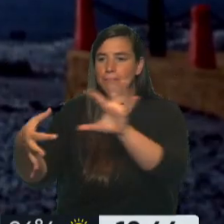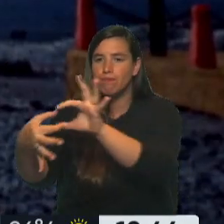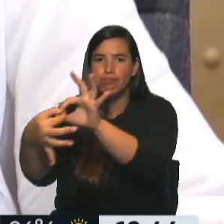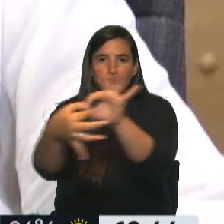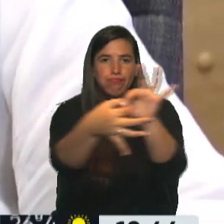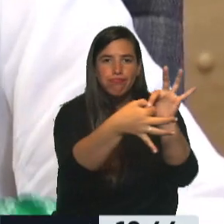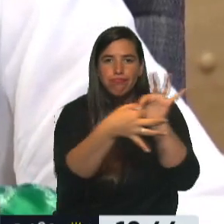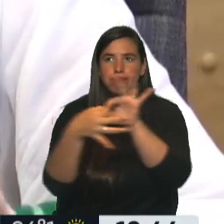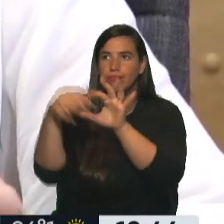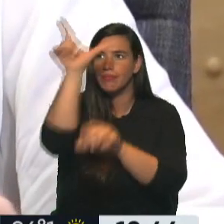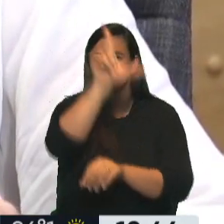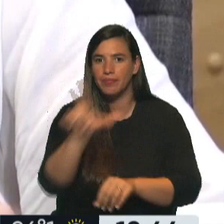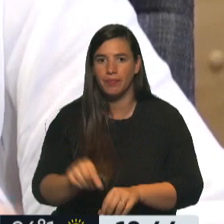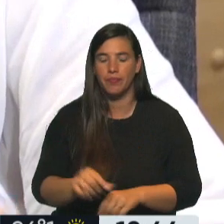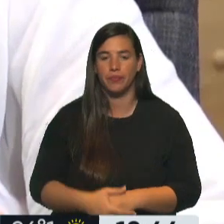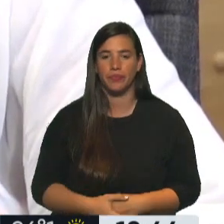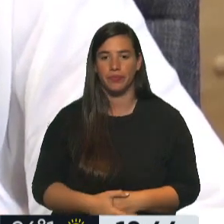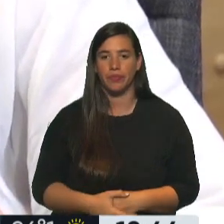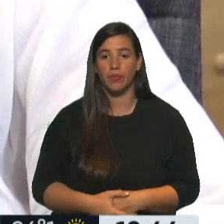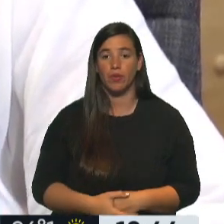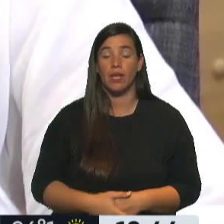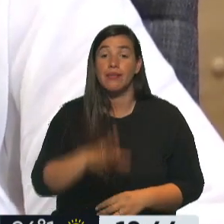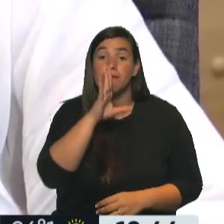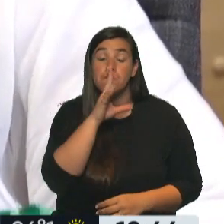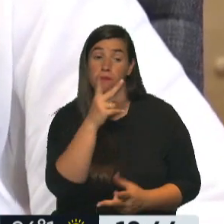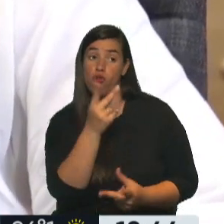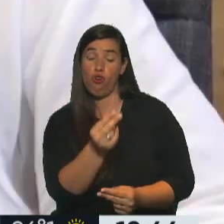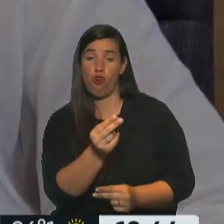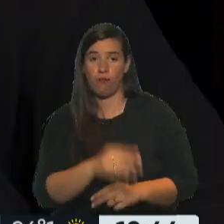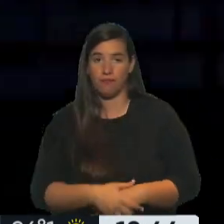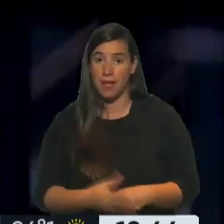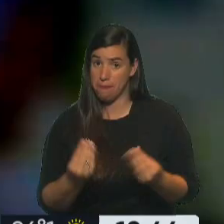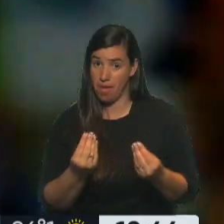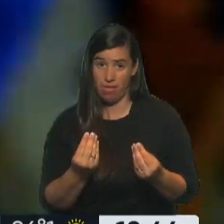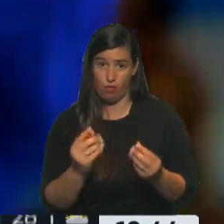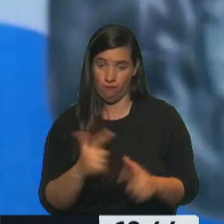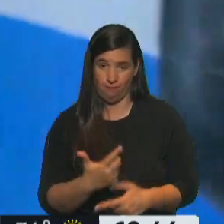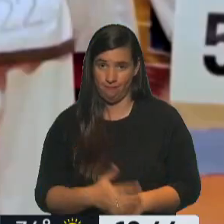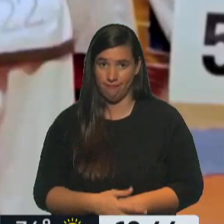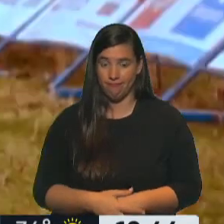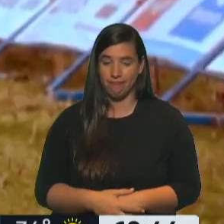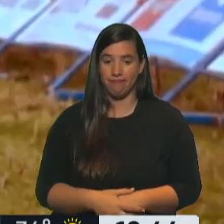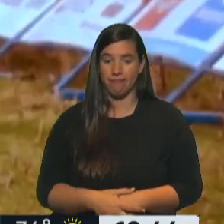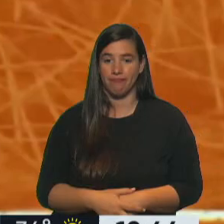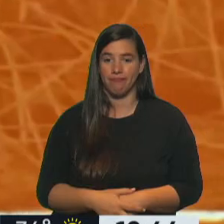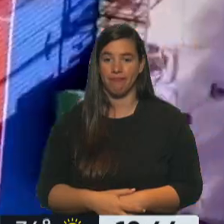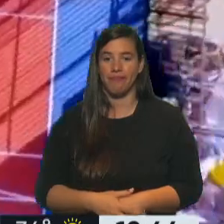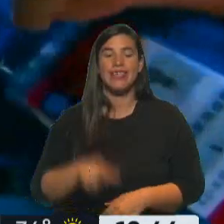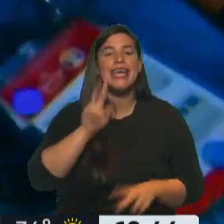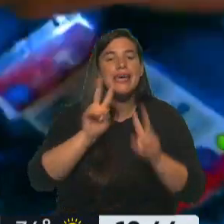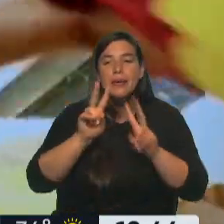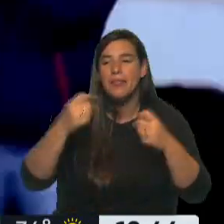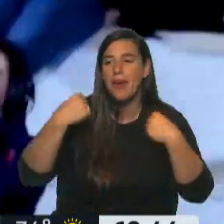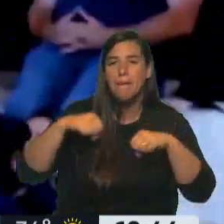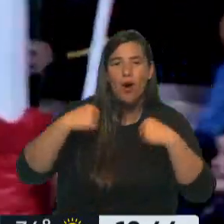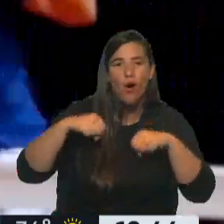patria? Decir no al silencio y no tener miedo. Y esos deportes que se juegan con